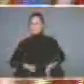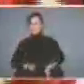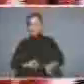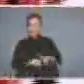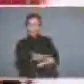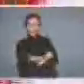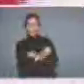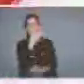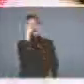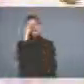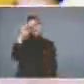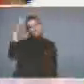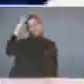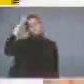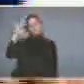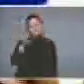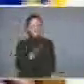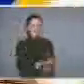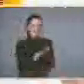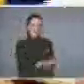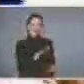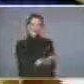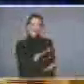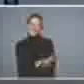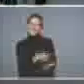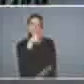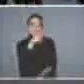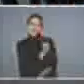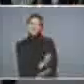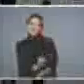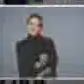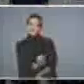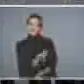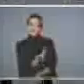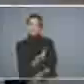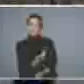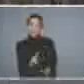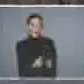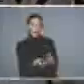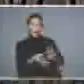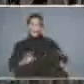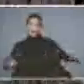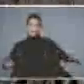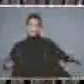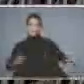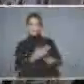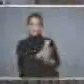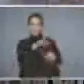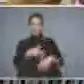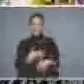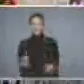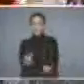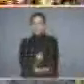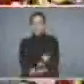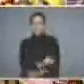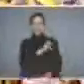se ilusionó. Tranquilo, mi niño, es fenomenal jugar con tus amigos, la grasa quemar.